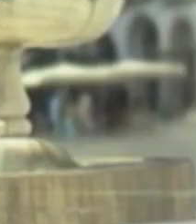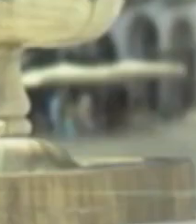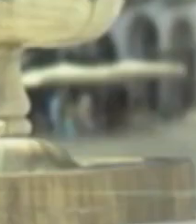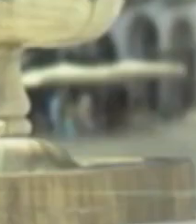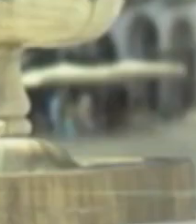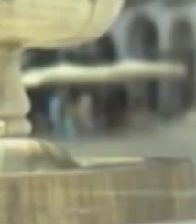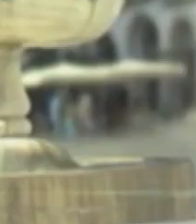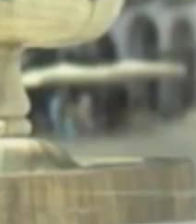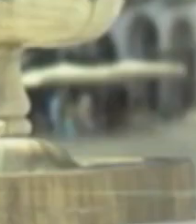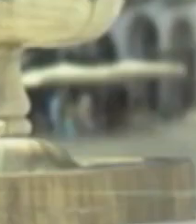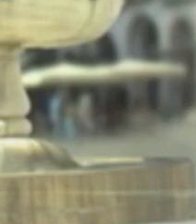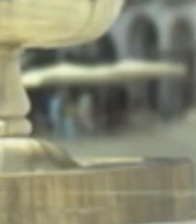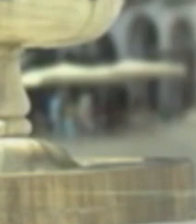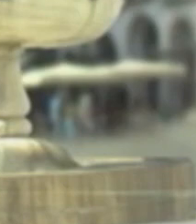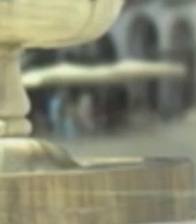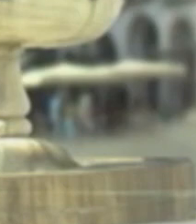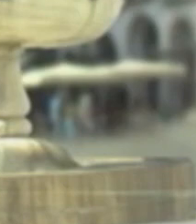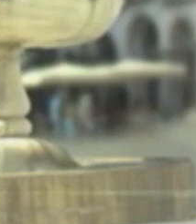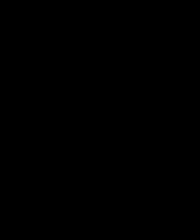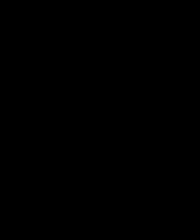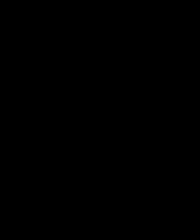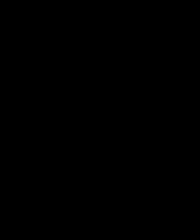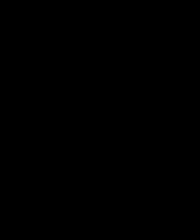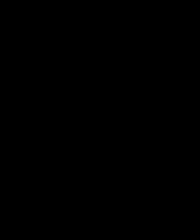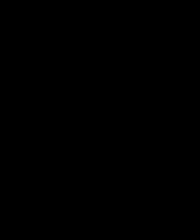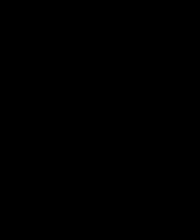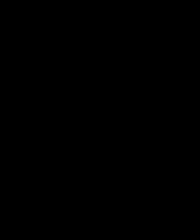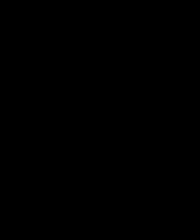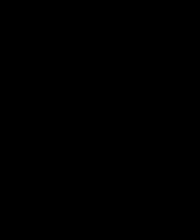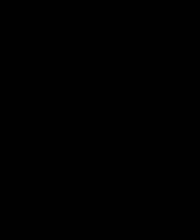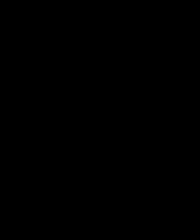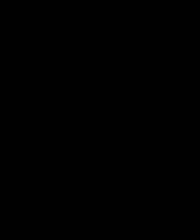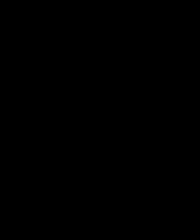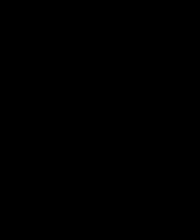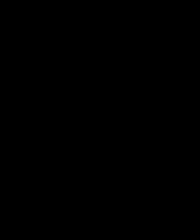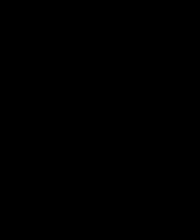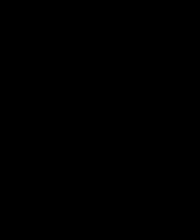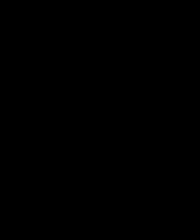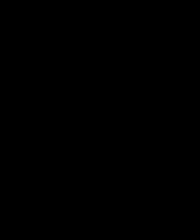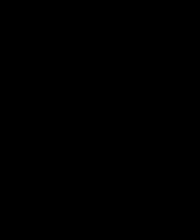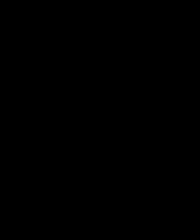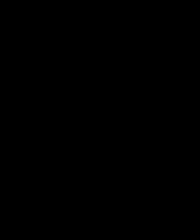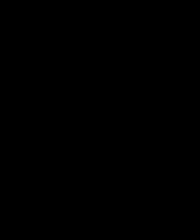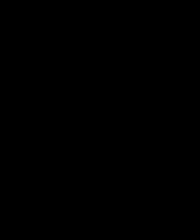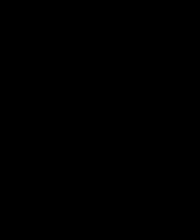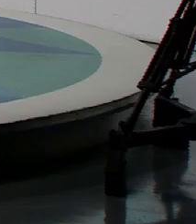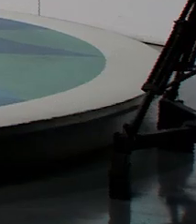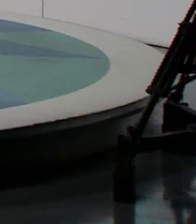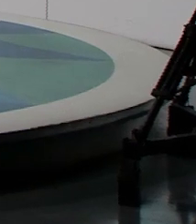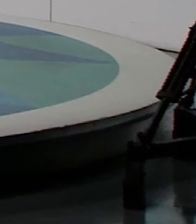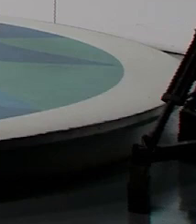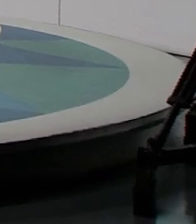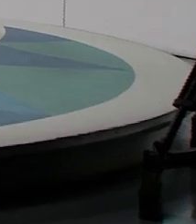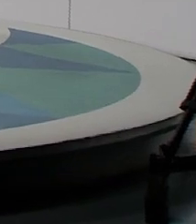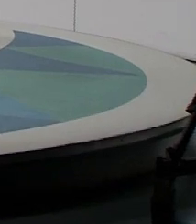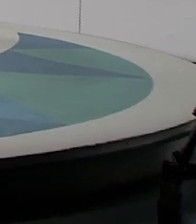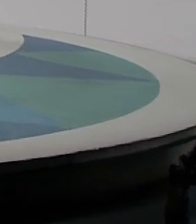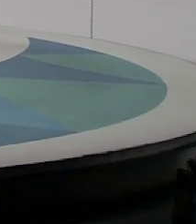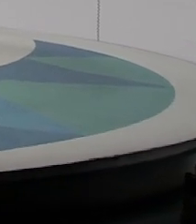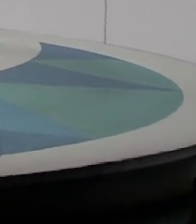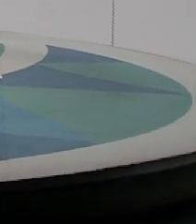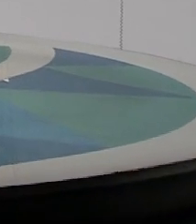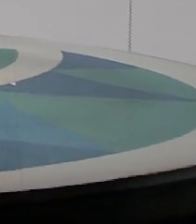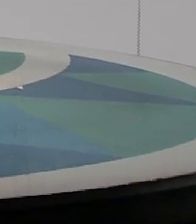Los sábados a las 3 de la tarde. Solo por 13. Costa Rica Televisión.